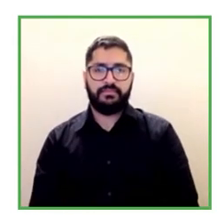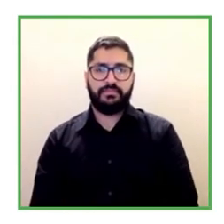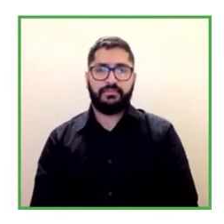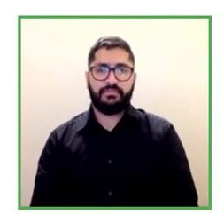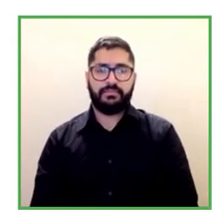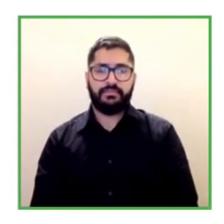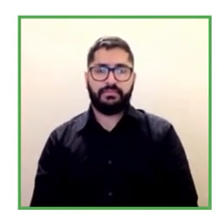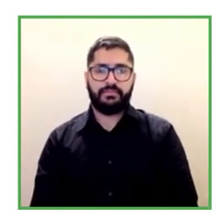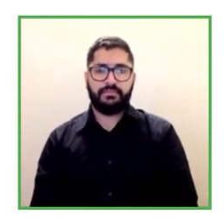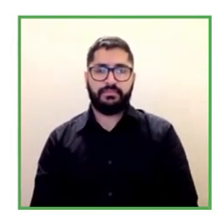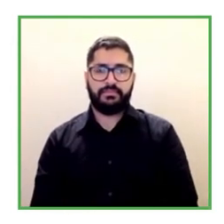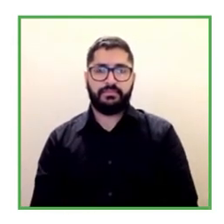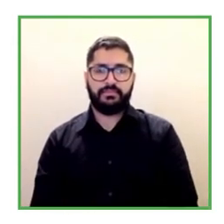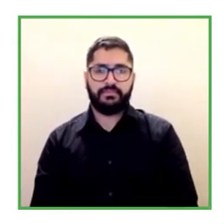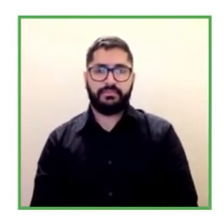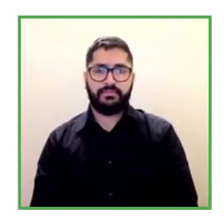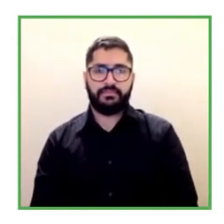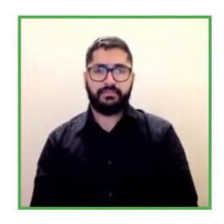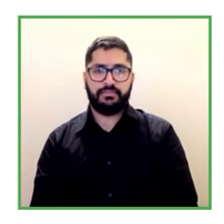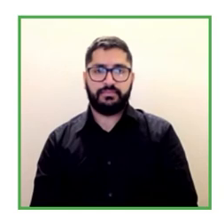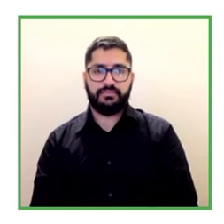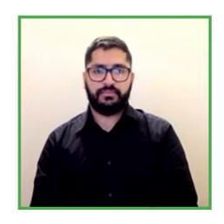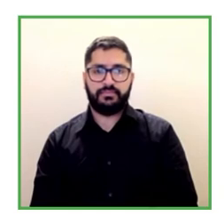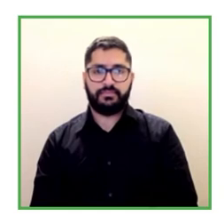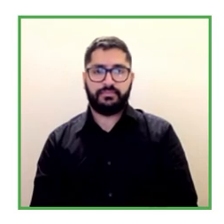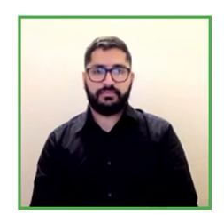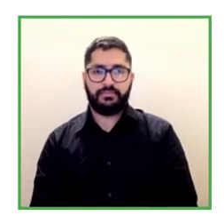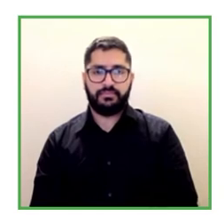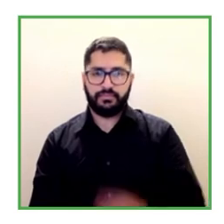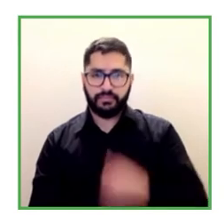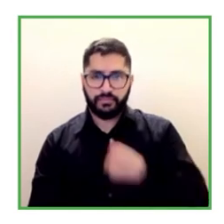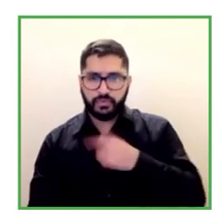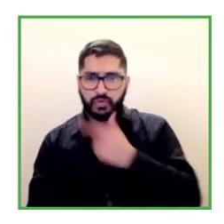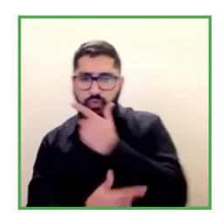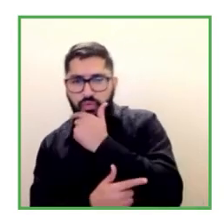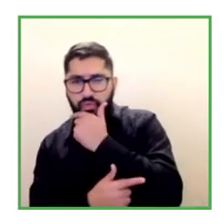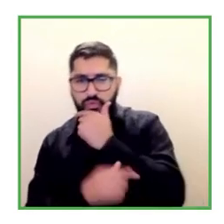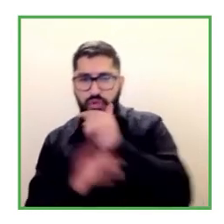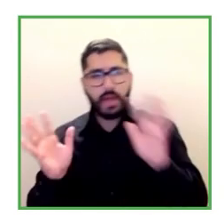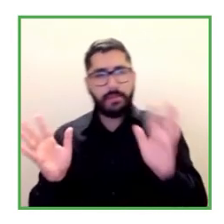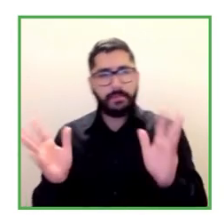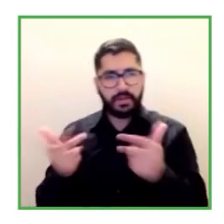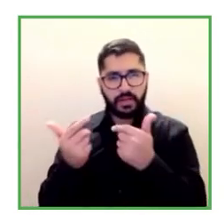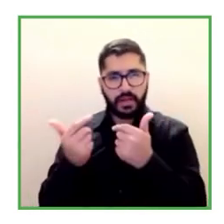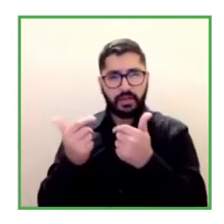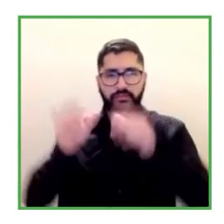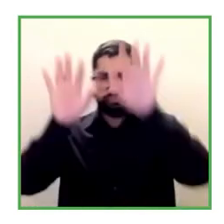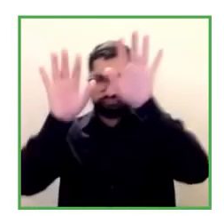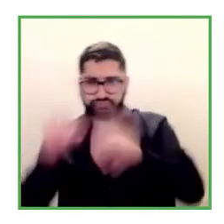Sin duda, todos los temas de habilidades digitales y conectividad son fundamentales hoy día.